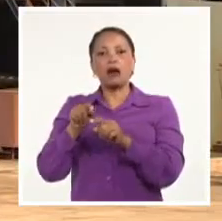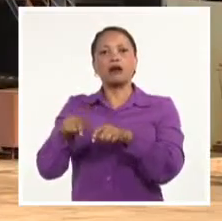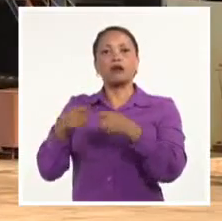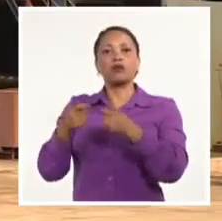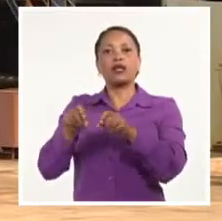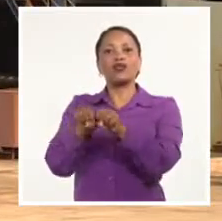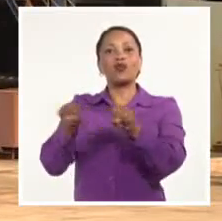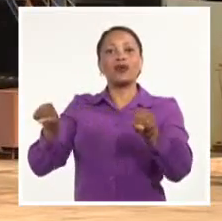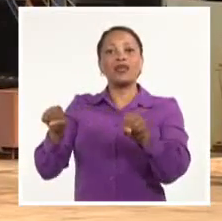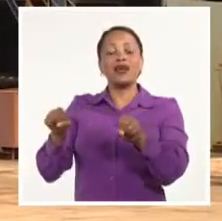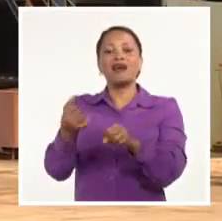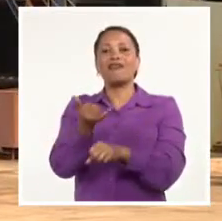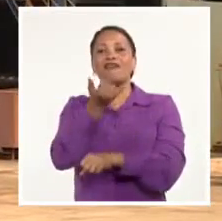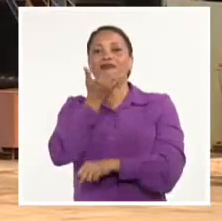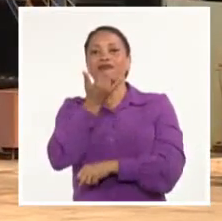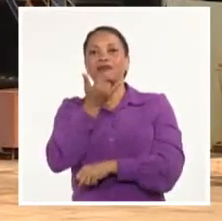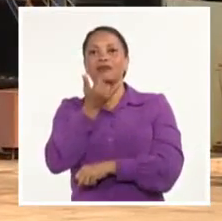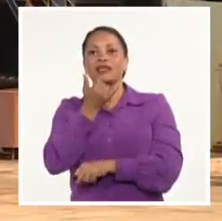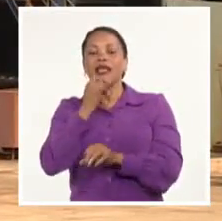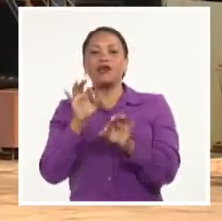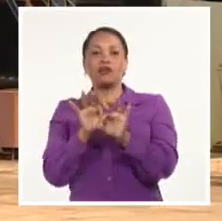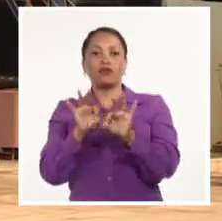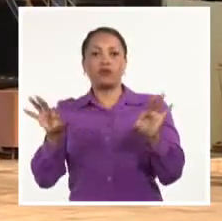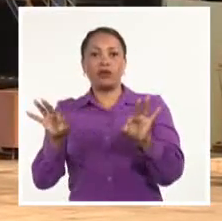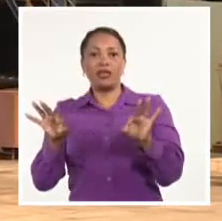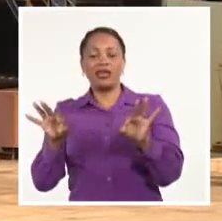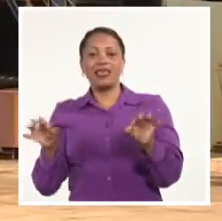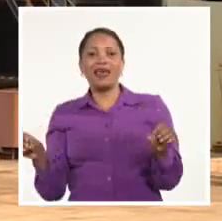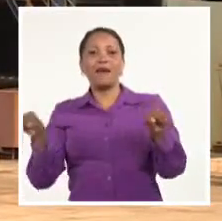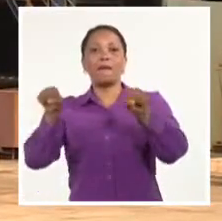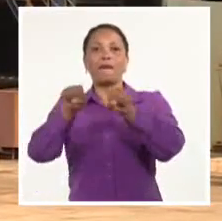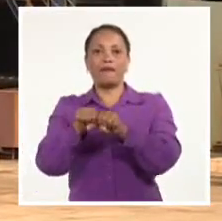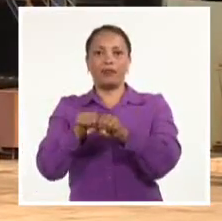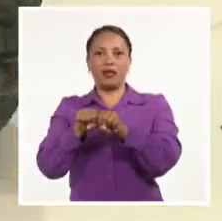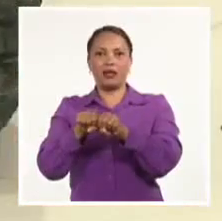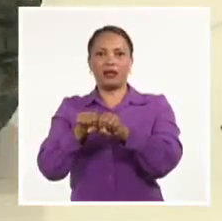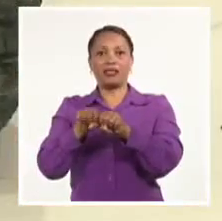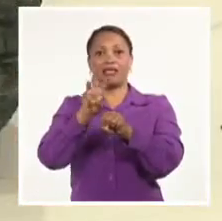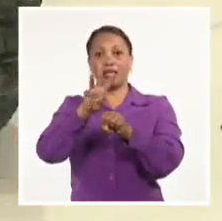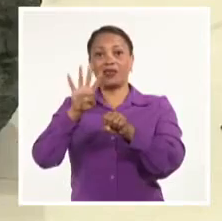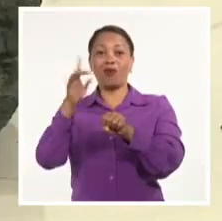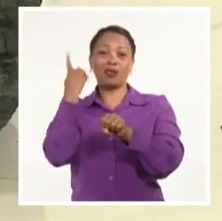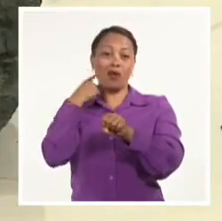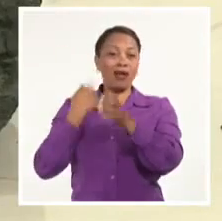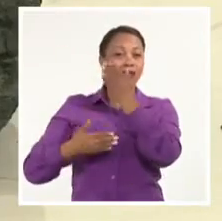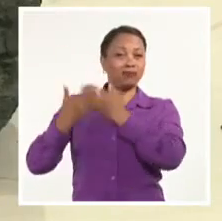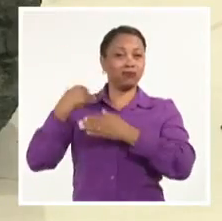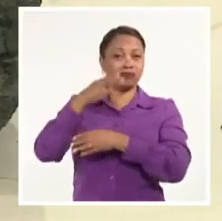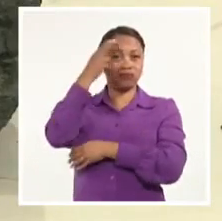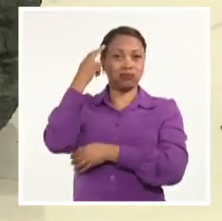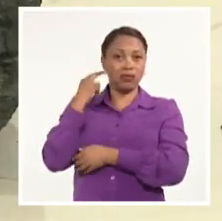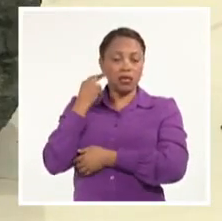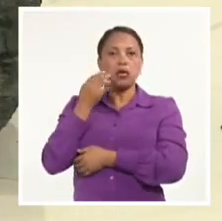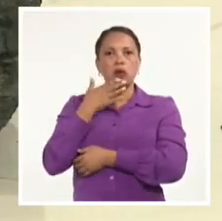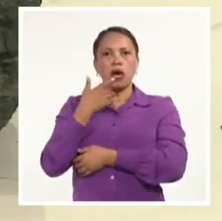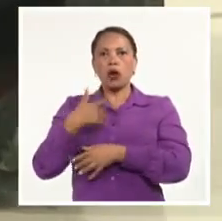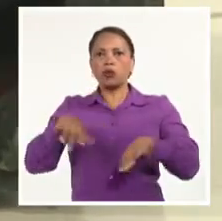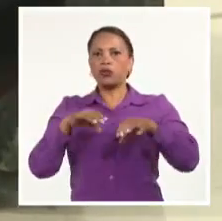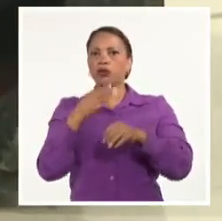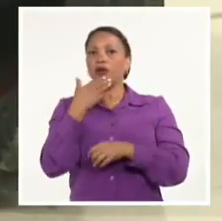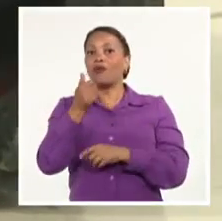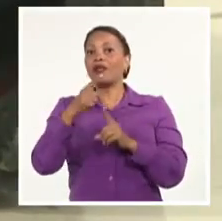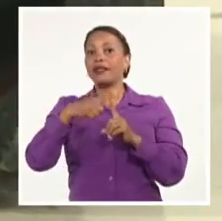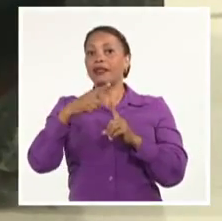fallado, una tubería de montaje, o sea, una tubería que se montó hace 34 años, con buenas condiciones técnicas, pero